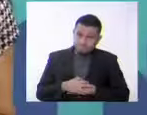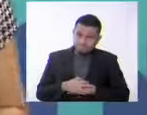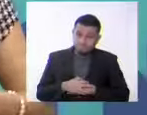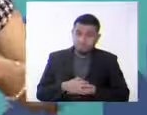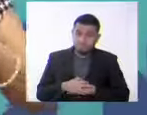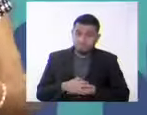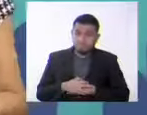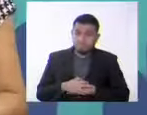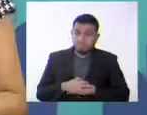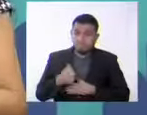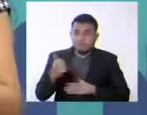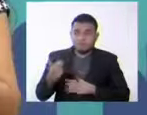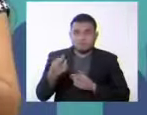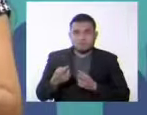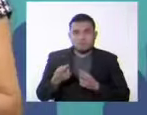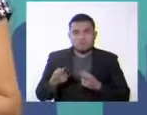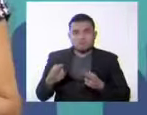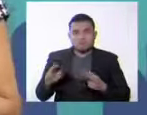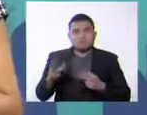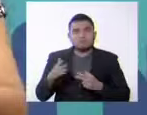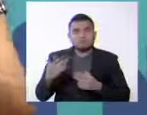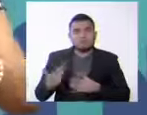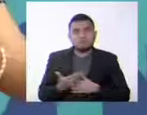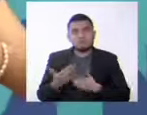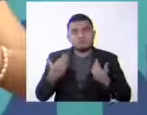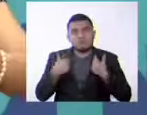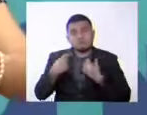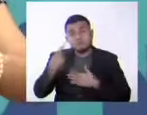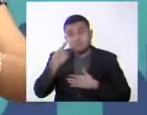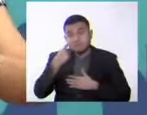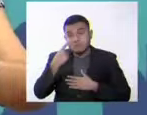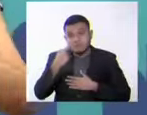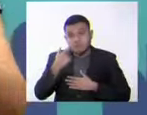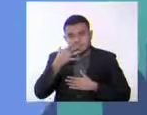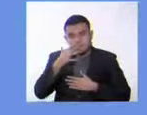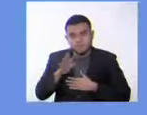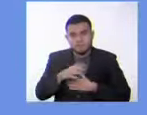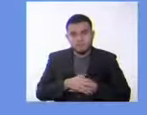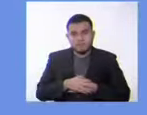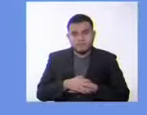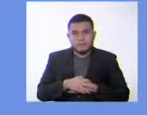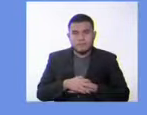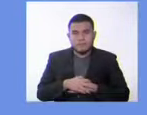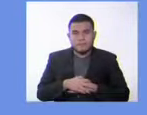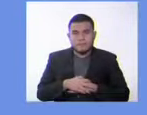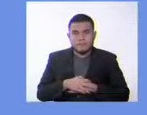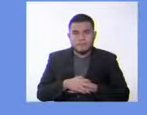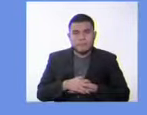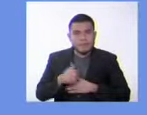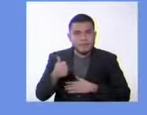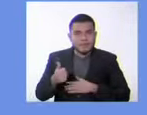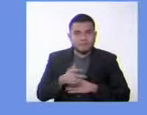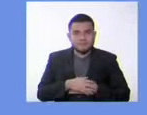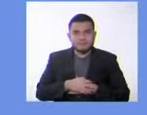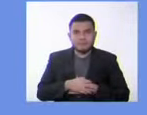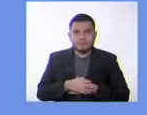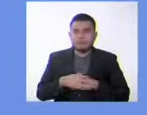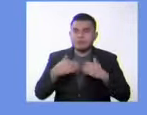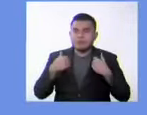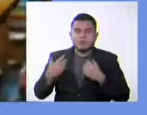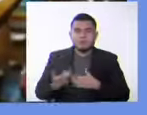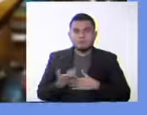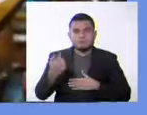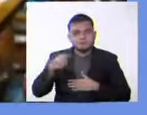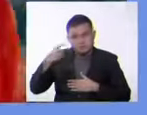bien es un recurso que tenemos donde, digamos, por eso se llama bien. Lo tenemos todos los salvadoreños,